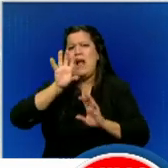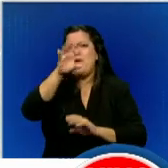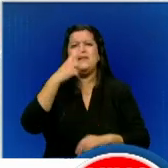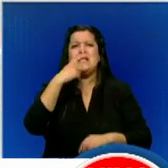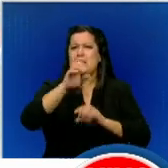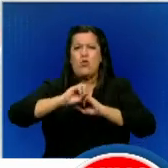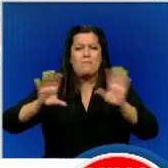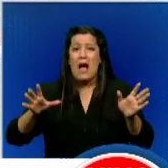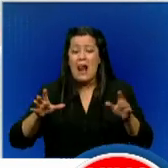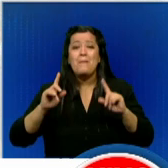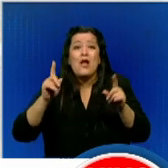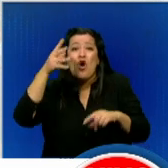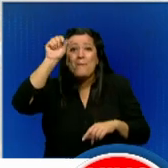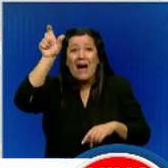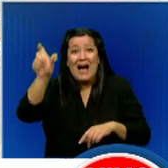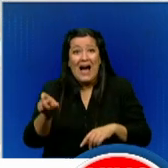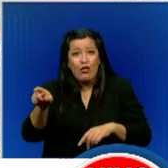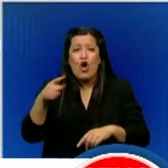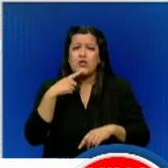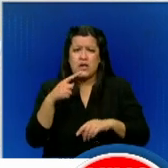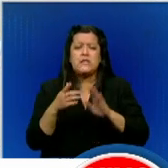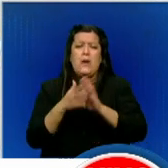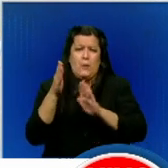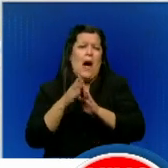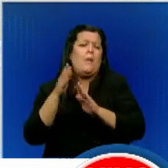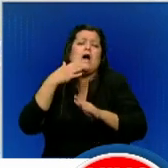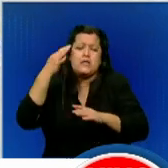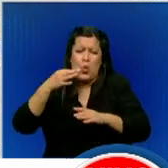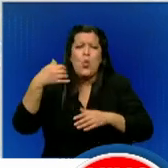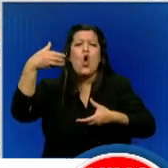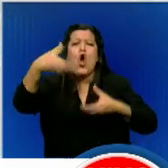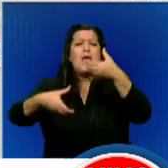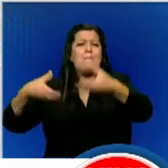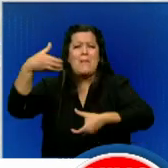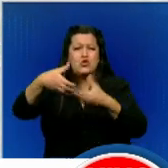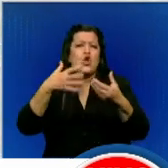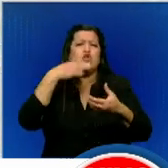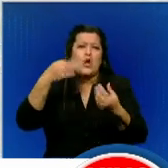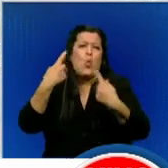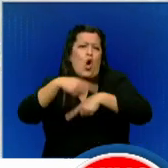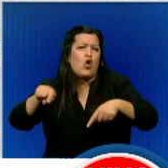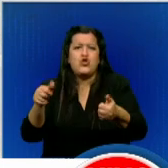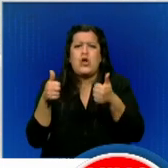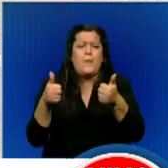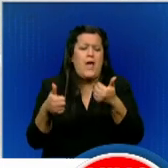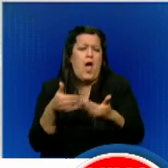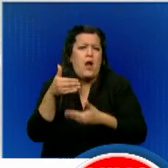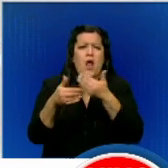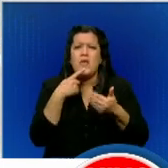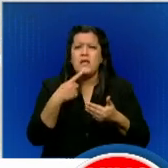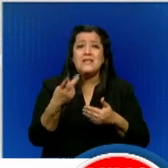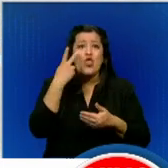que de alguna manera decía que iba a llegar esa ayuda de inversión iban a llegar muchos beneficios que íbamos a